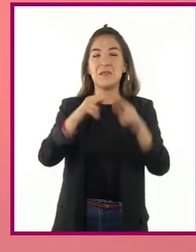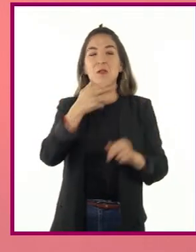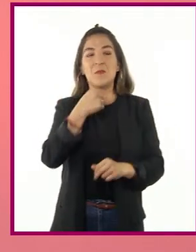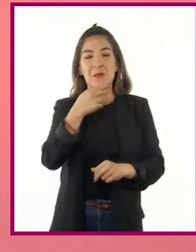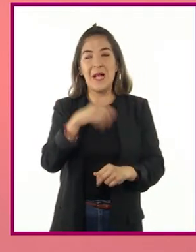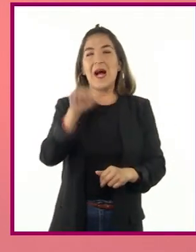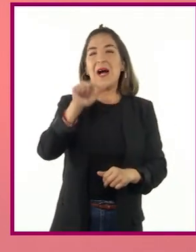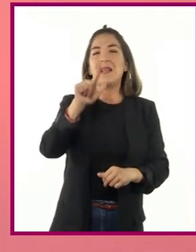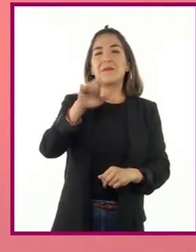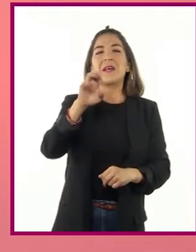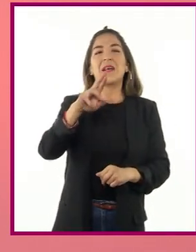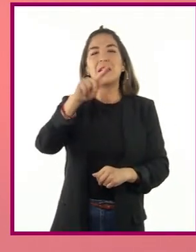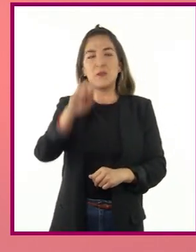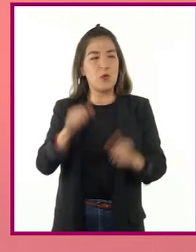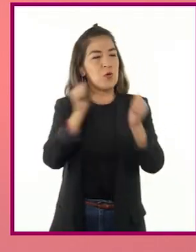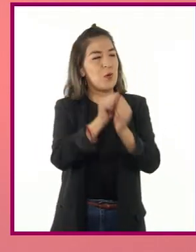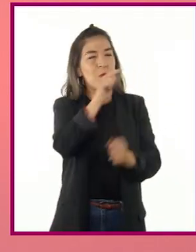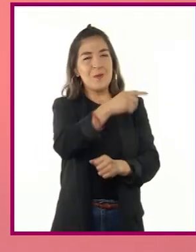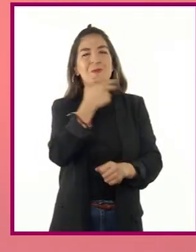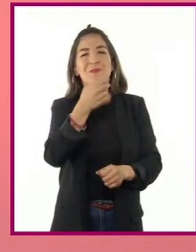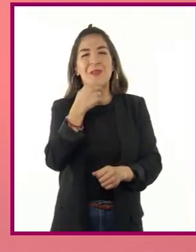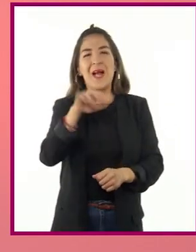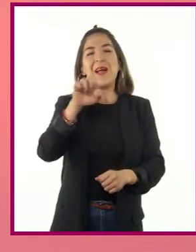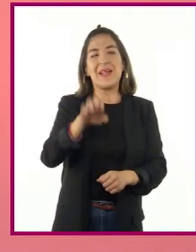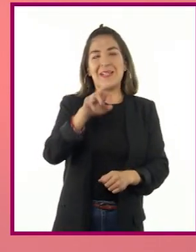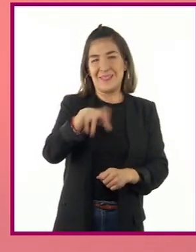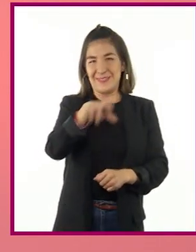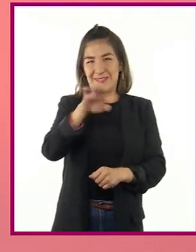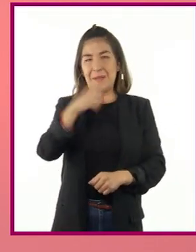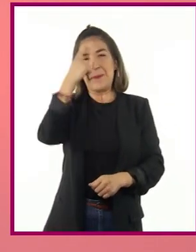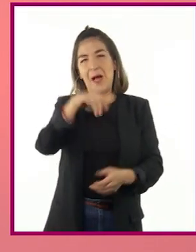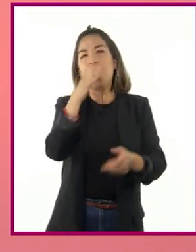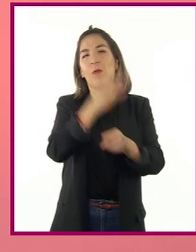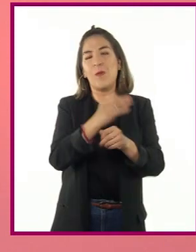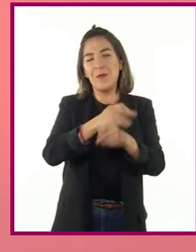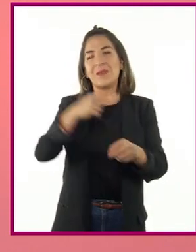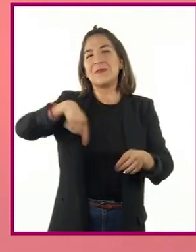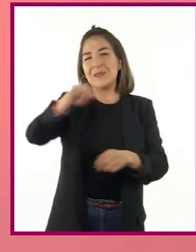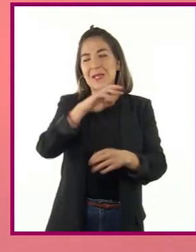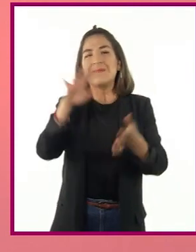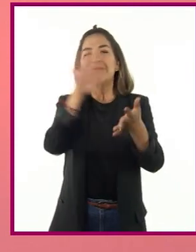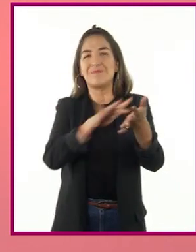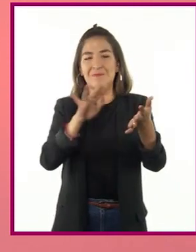Enrique Rodal para que se integren con nosotros en este círculo de lectura. Bienvenidos.